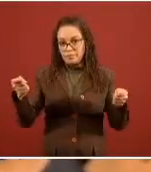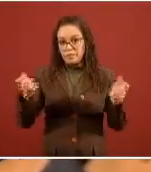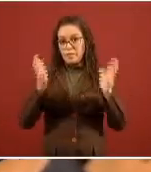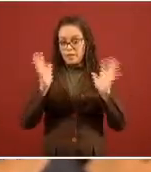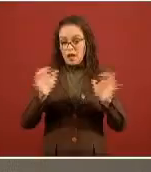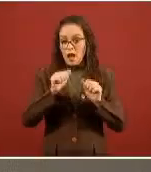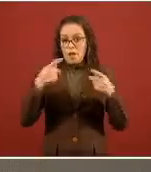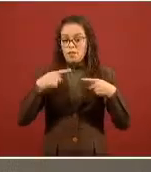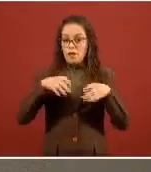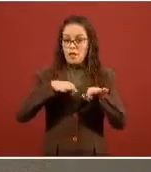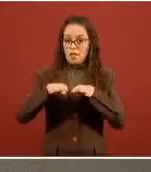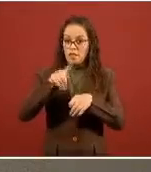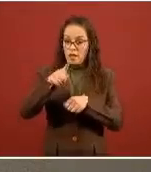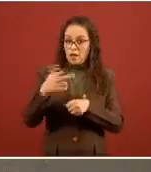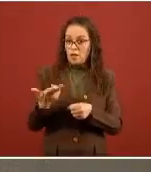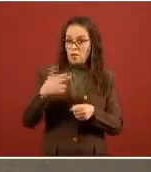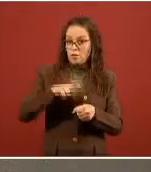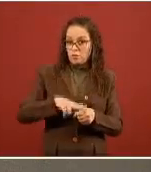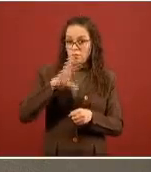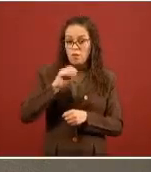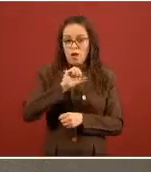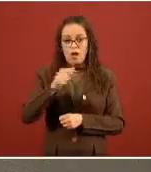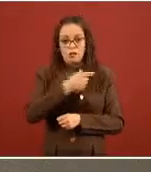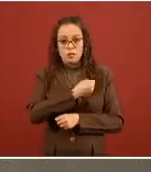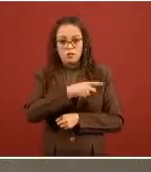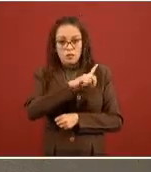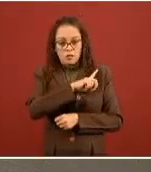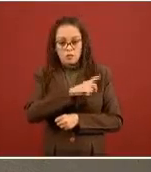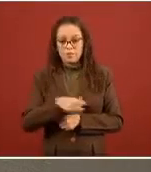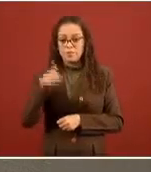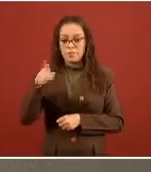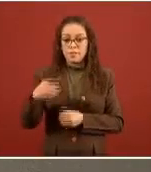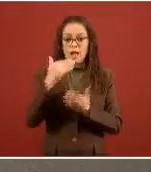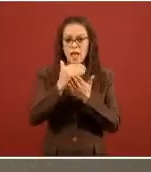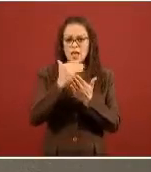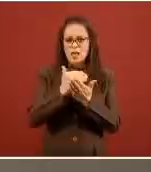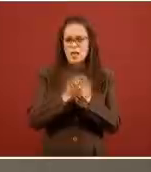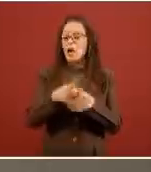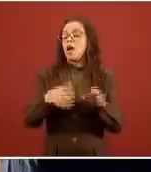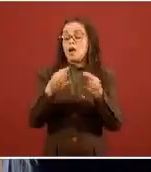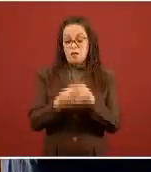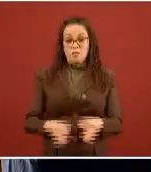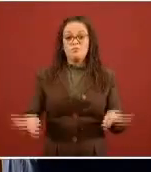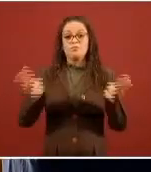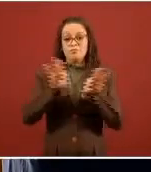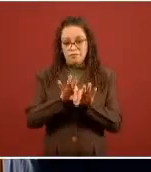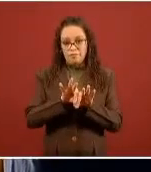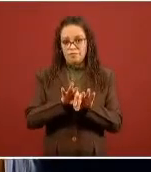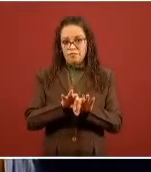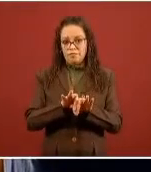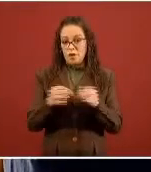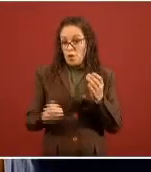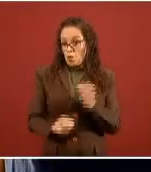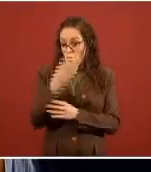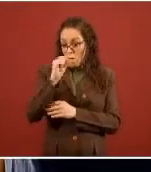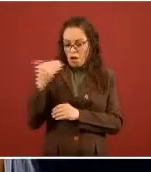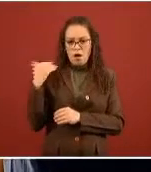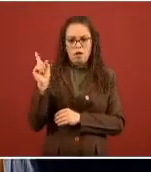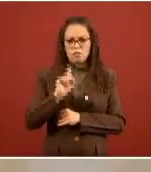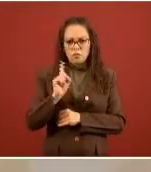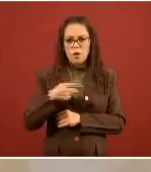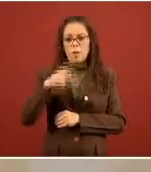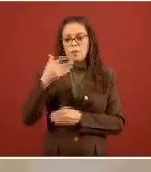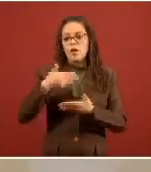guía? Este tipo de guías son muy importantes, no son nuevas, ahora aplican a COVID, es una adaptación de preceptos